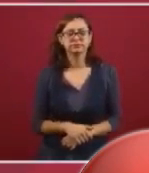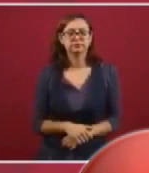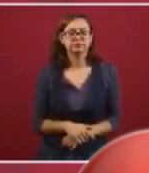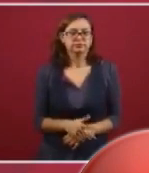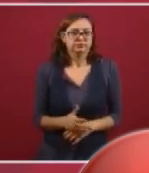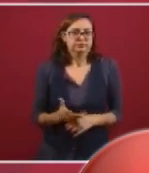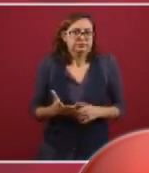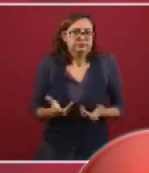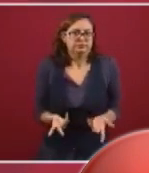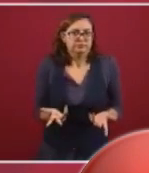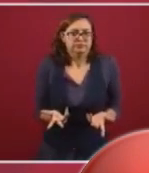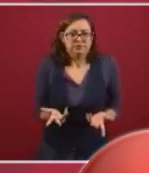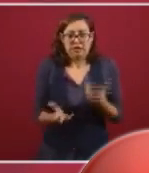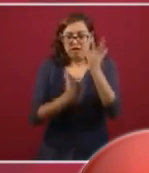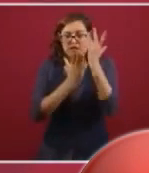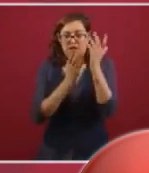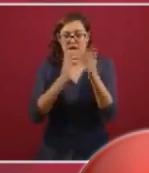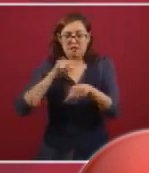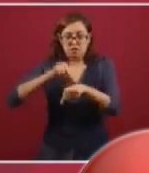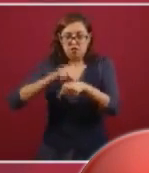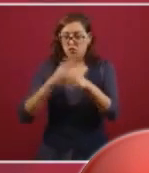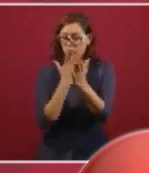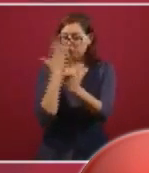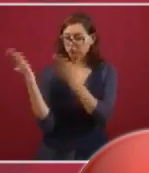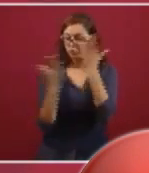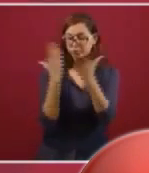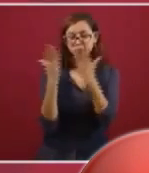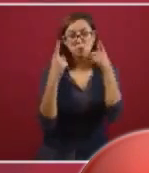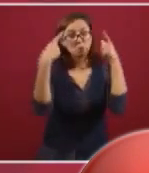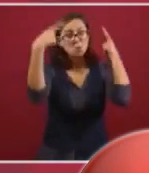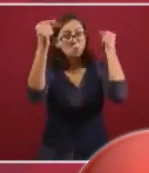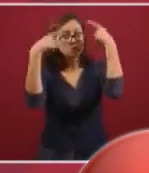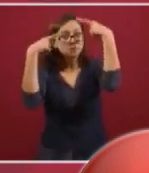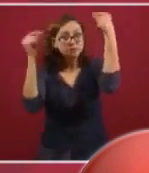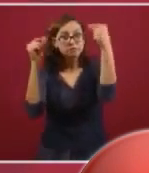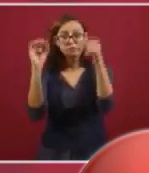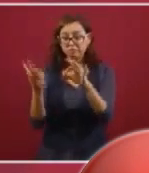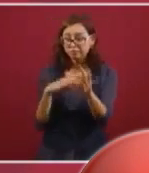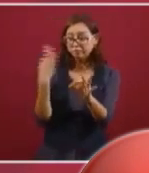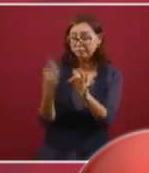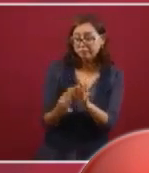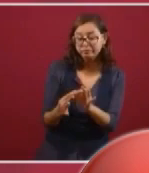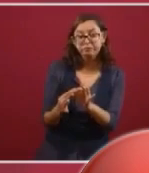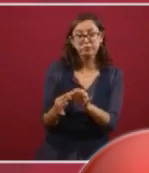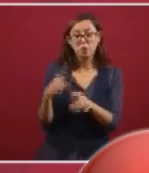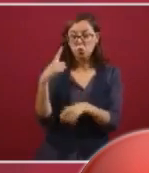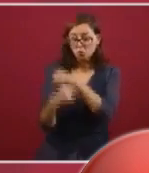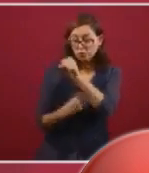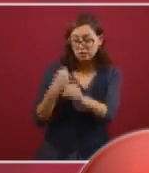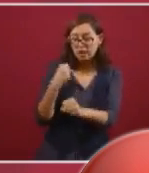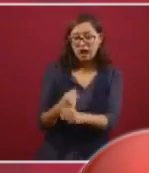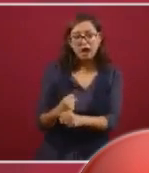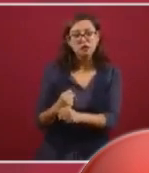Que saliendo terminan su práctica profesional,